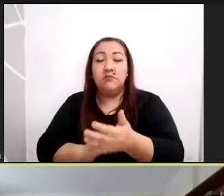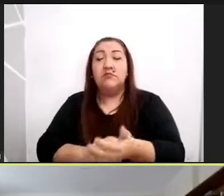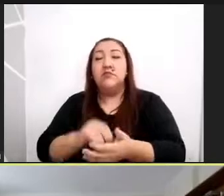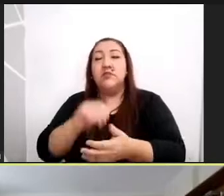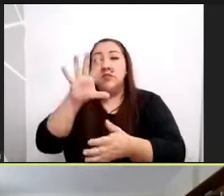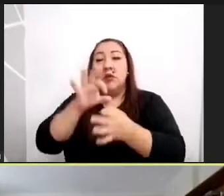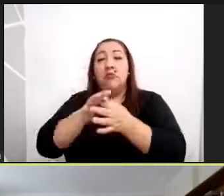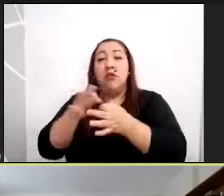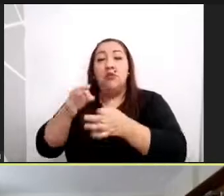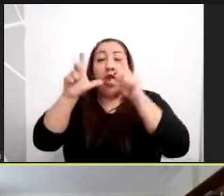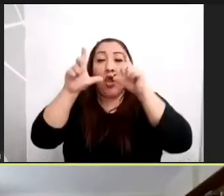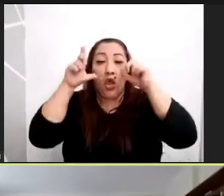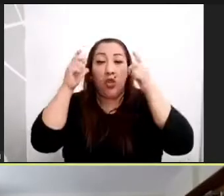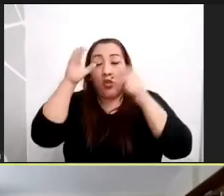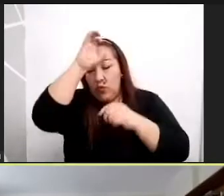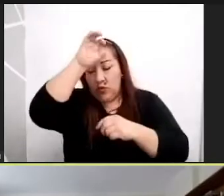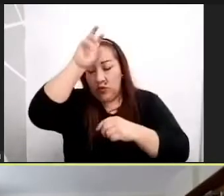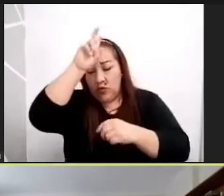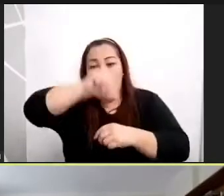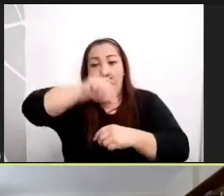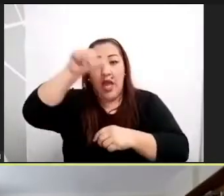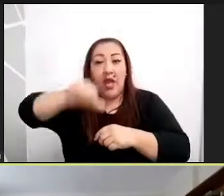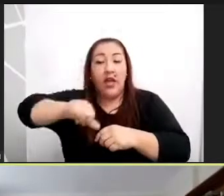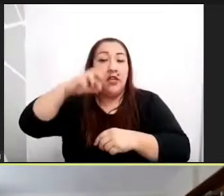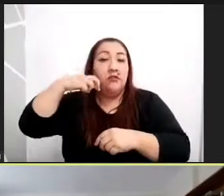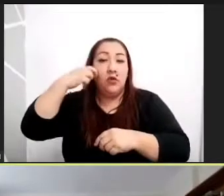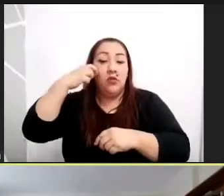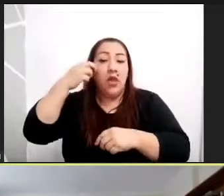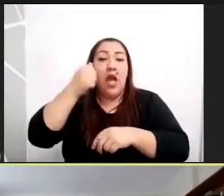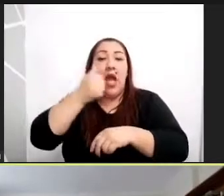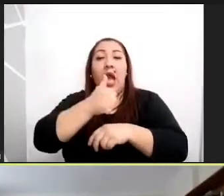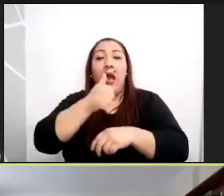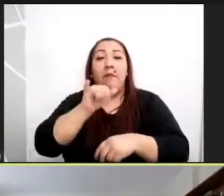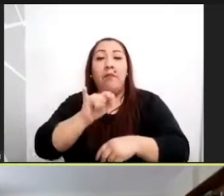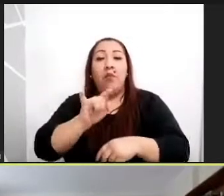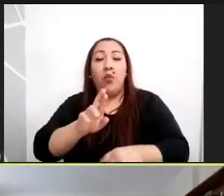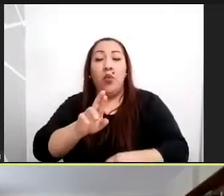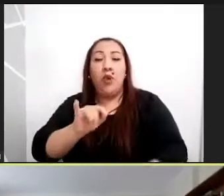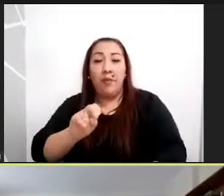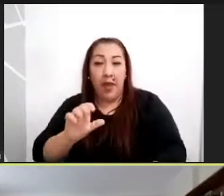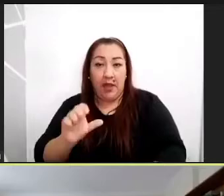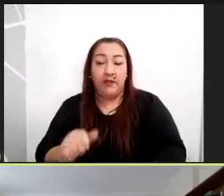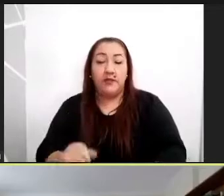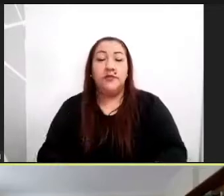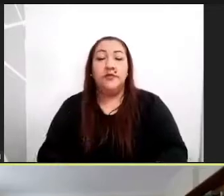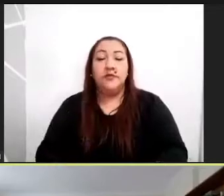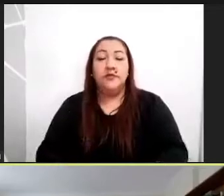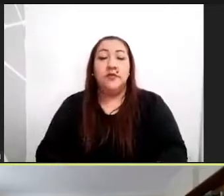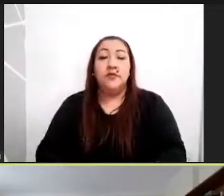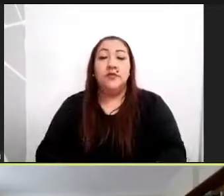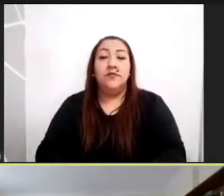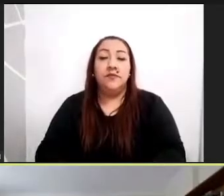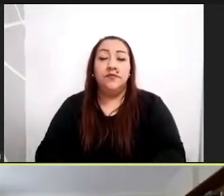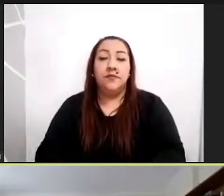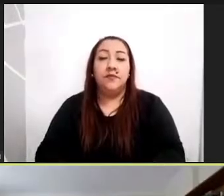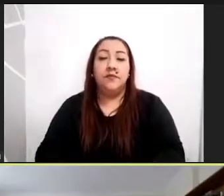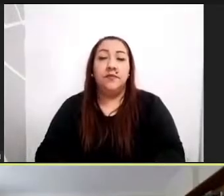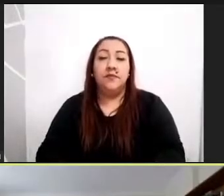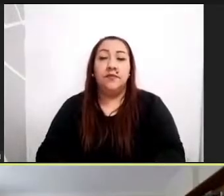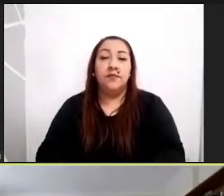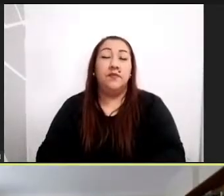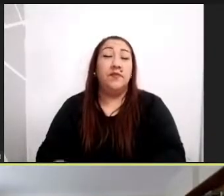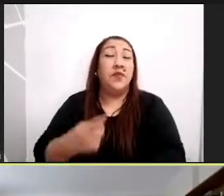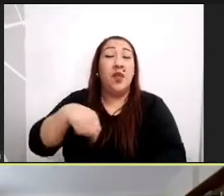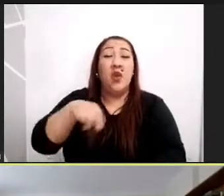regiones: Loreto, Cusco, Ancash, Puno y Apurímac. Y como sabemos, muchos de estos conflictos tienen como